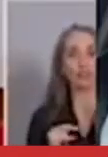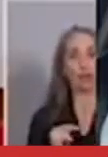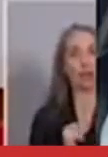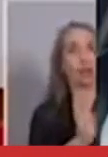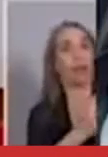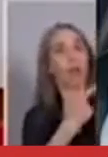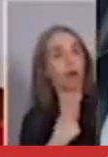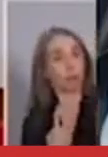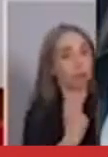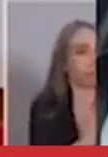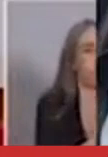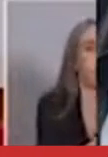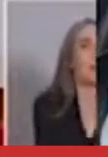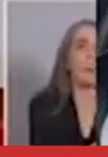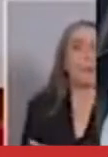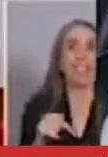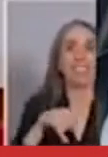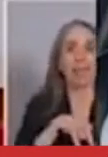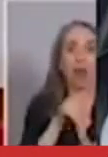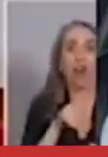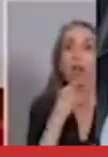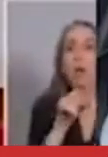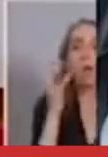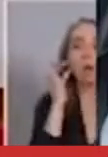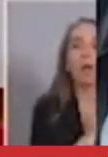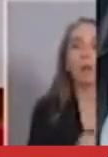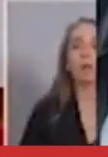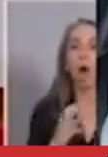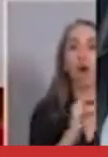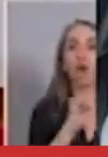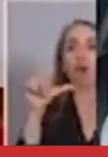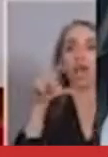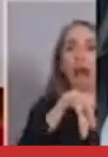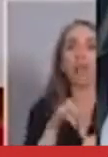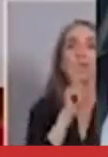Corral. ¿Está por ahí? ¿La perdimos?